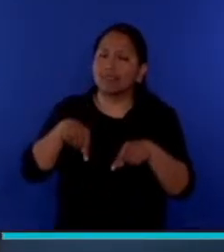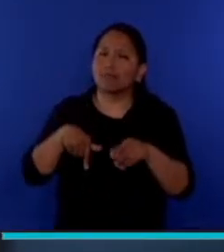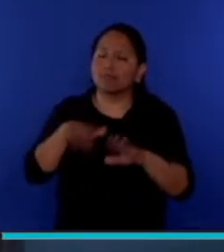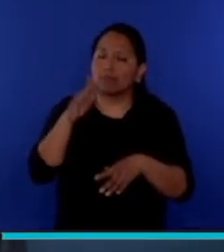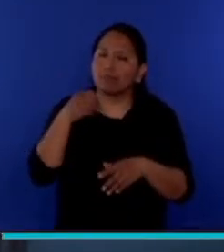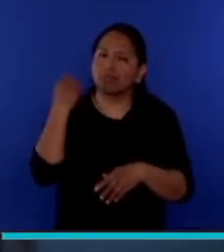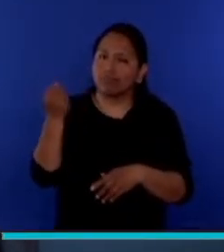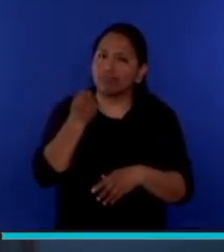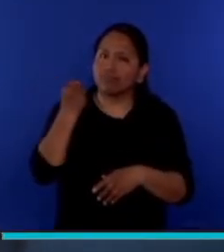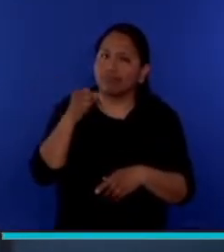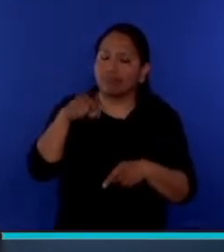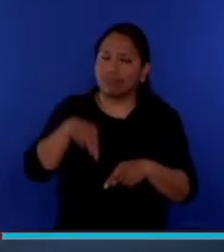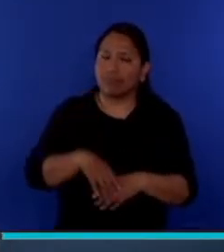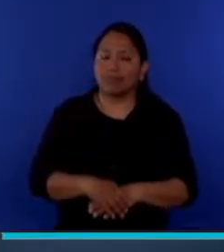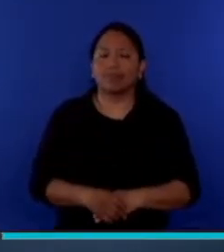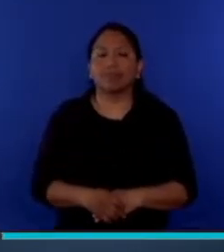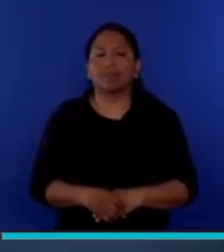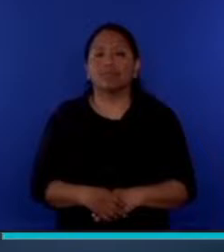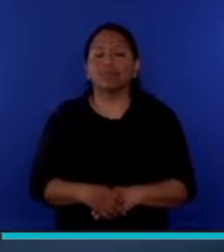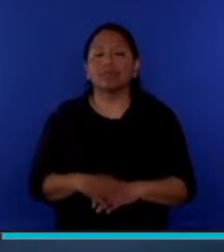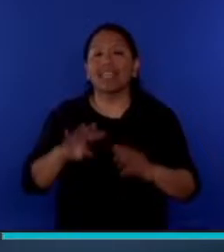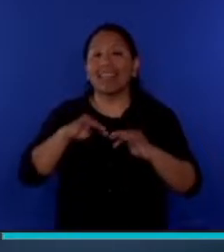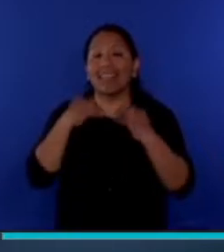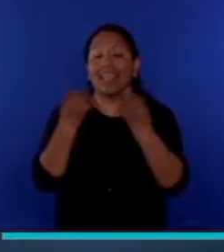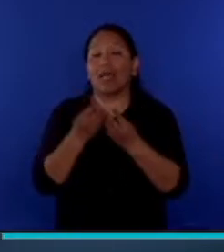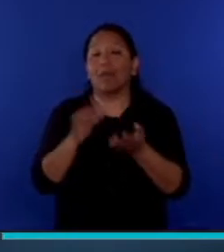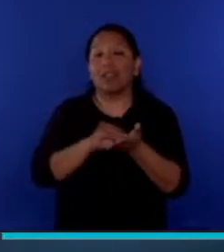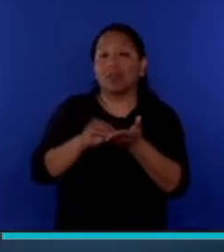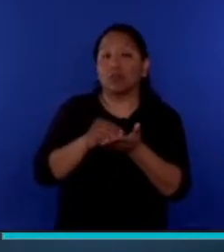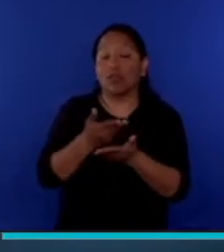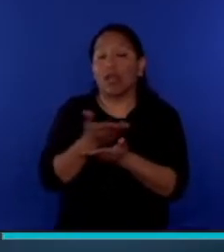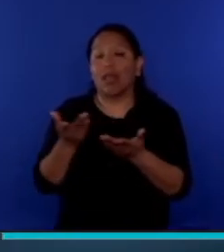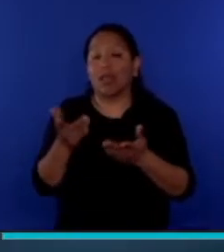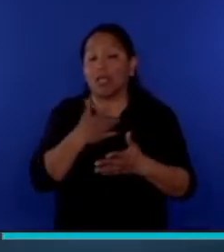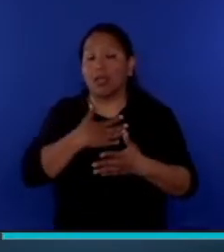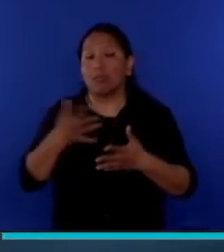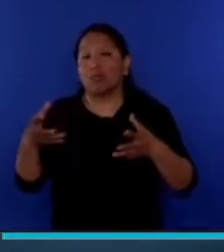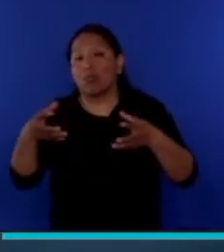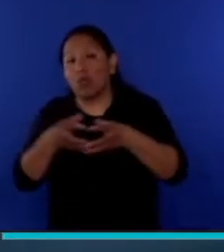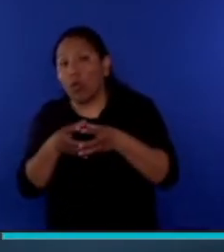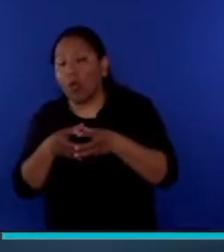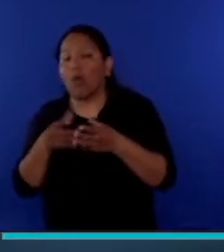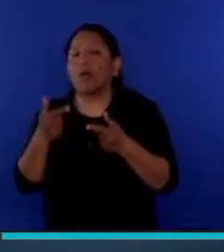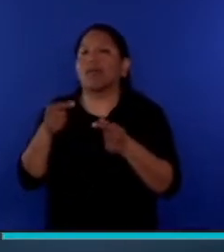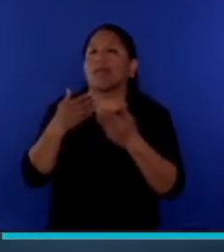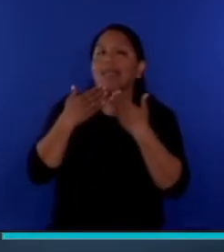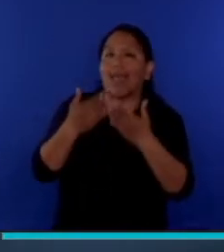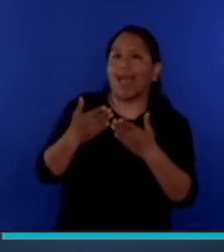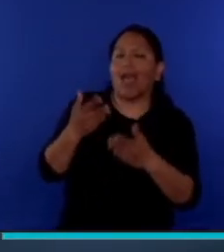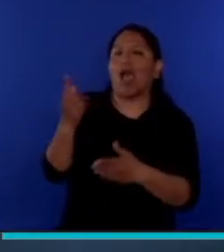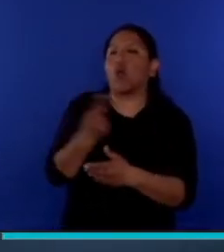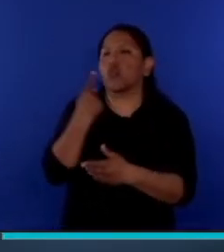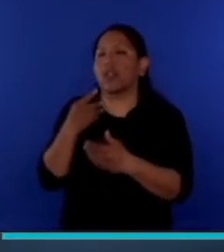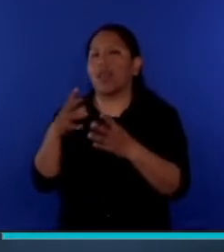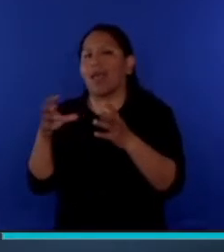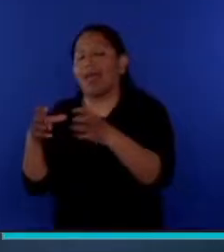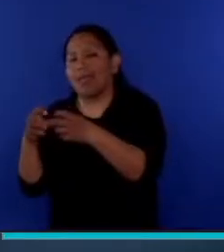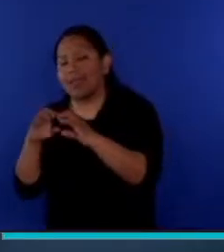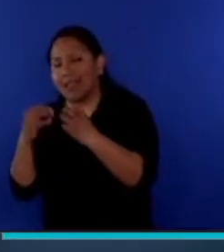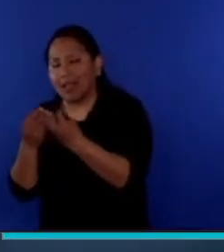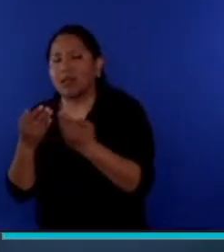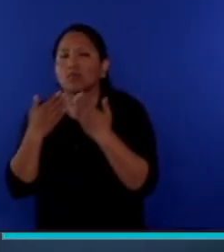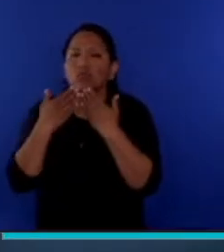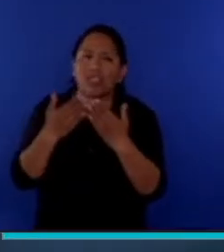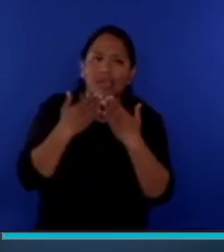debiera importarnos. A esta Cámara, a los diputados, a las diputadas, a mi bloque, a las autoridades de la Cámara, a las autoridades del bloque, muchas